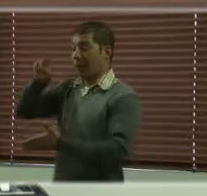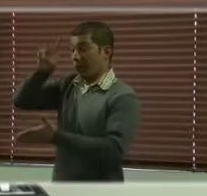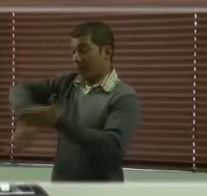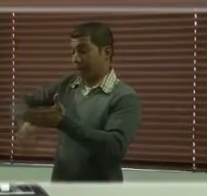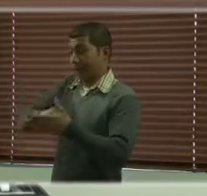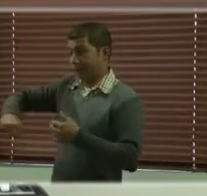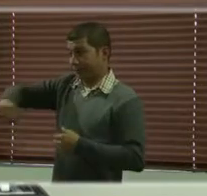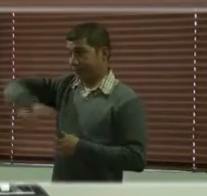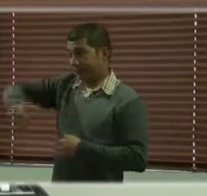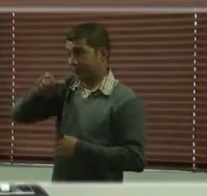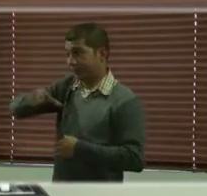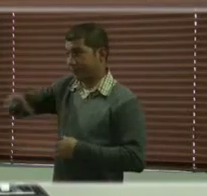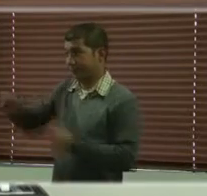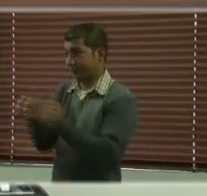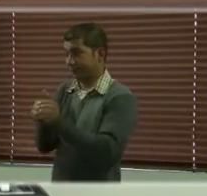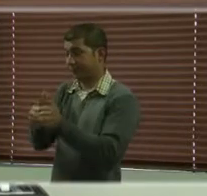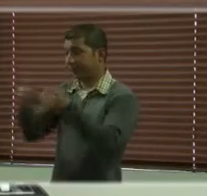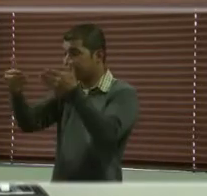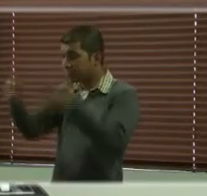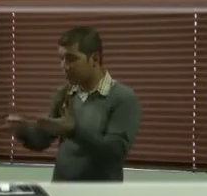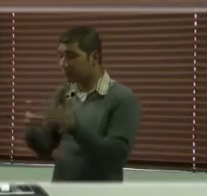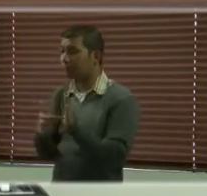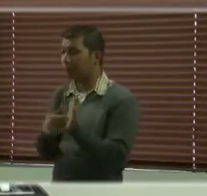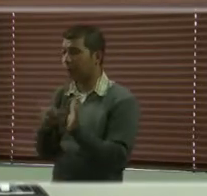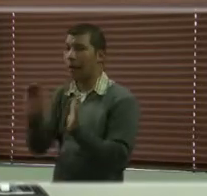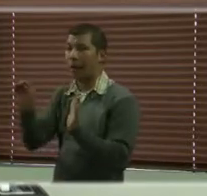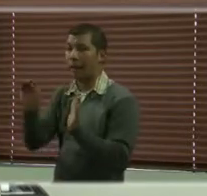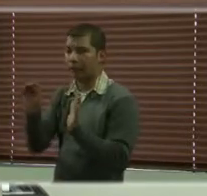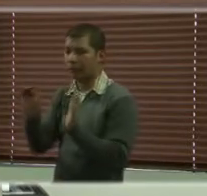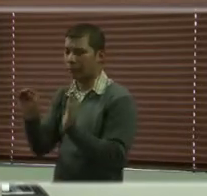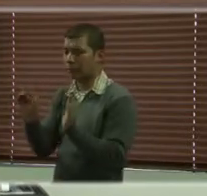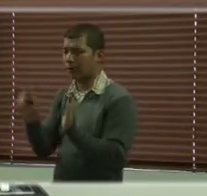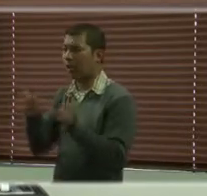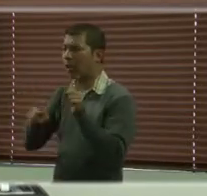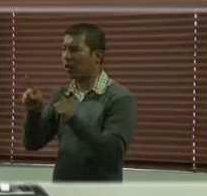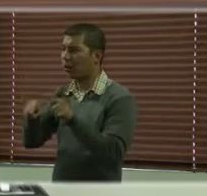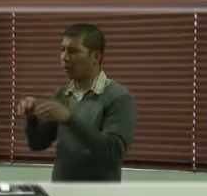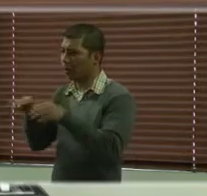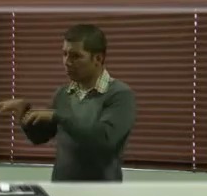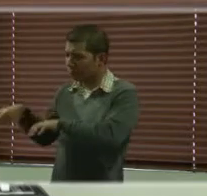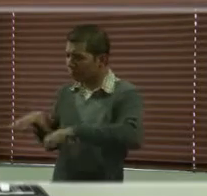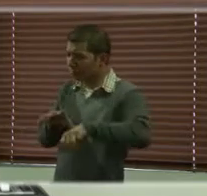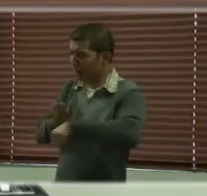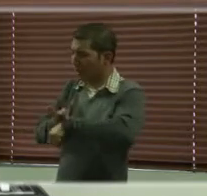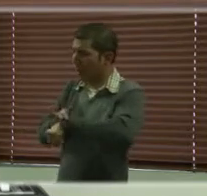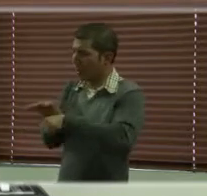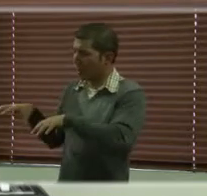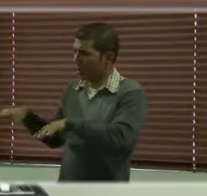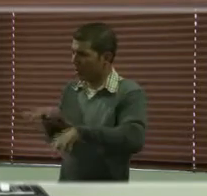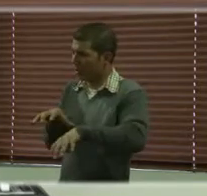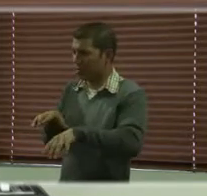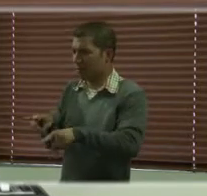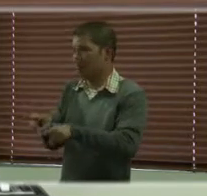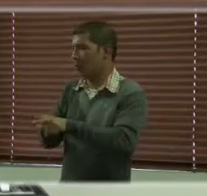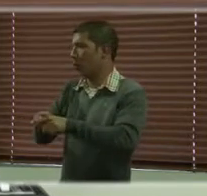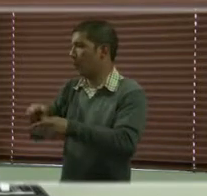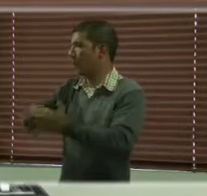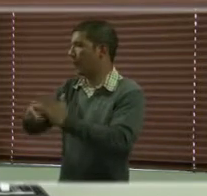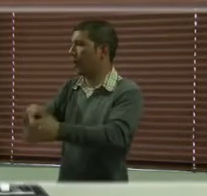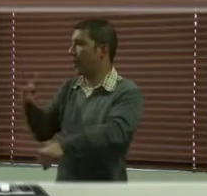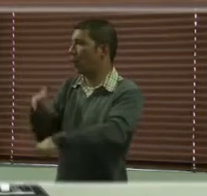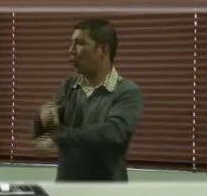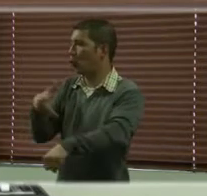los derechos de las personas con discapacidad Entonces ha sido un poco complicado dialogar con los comités que